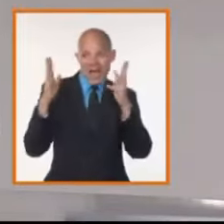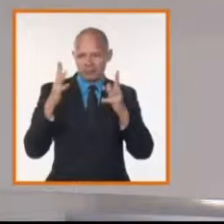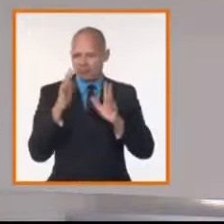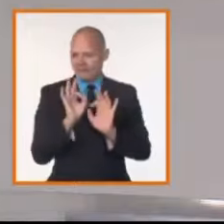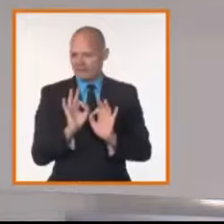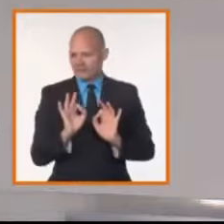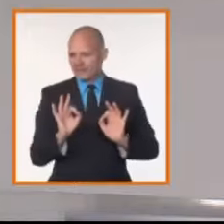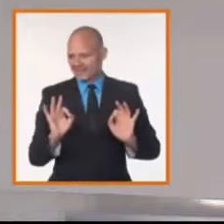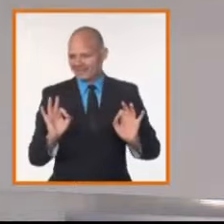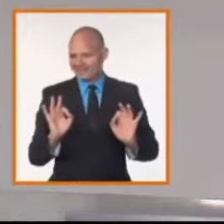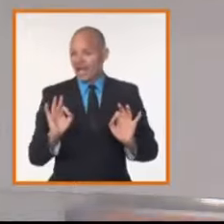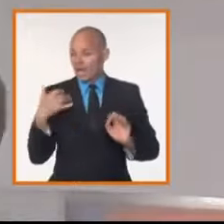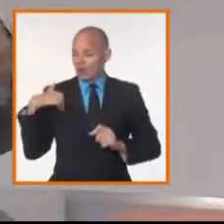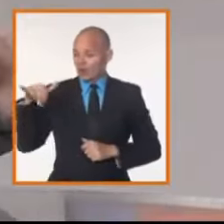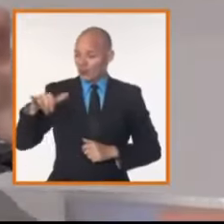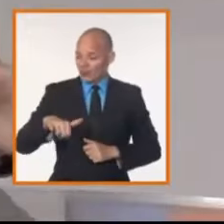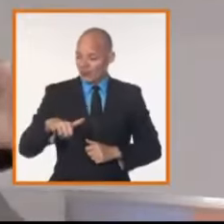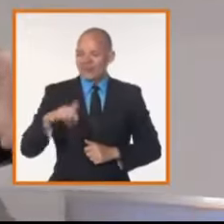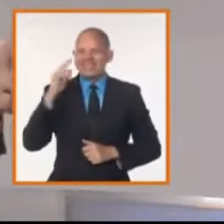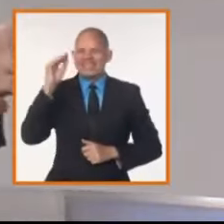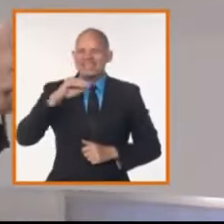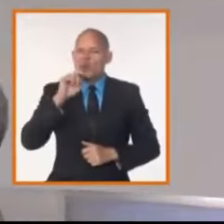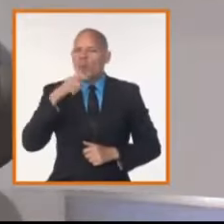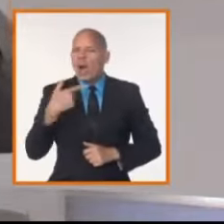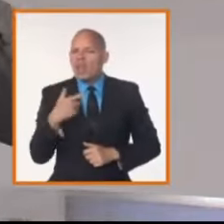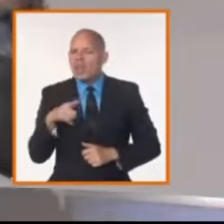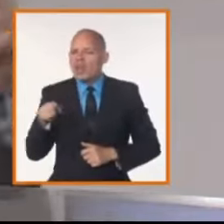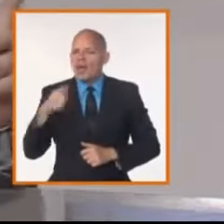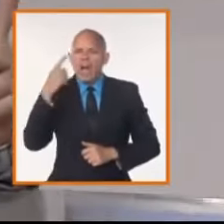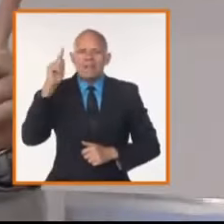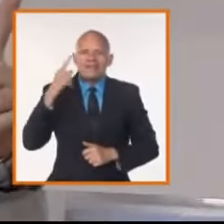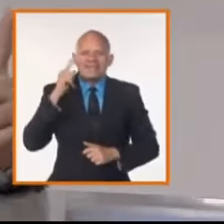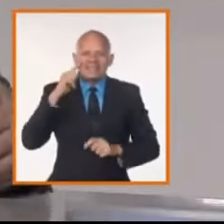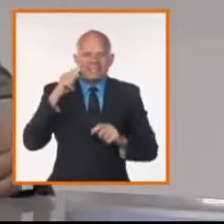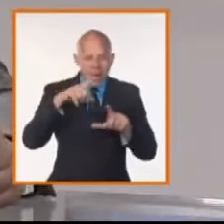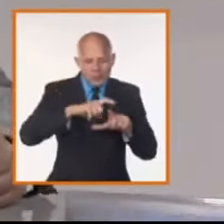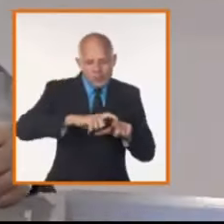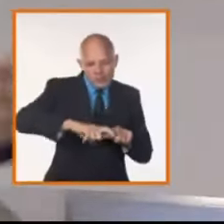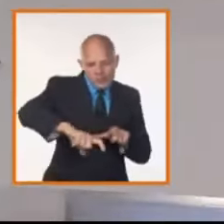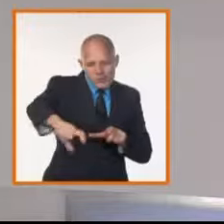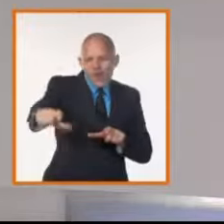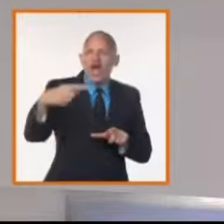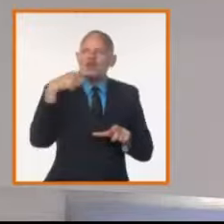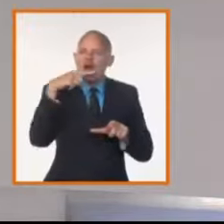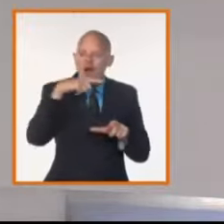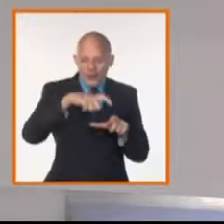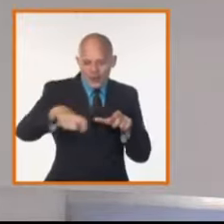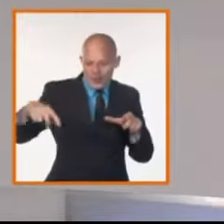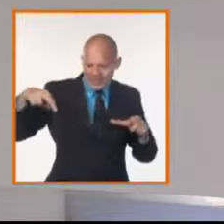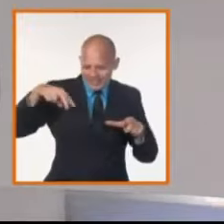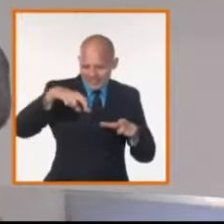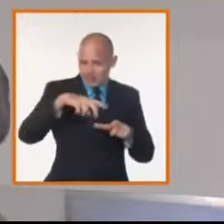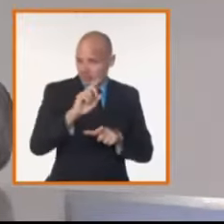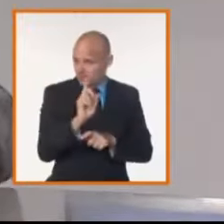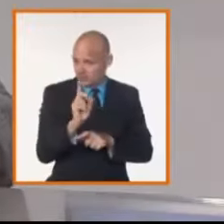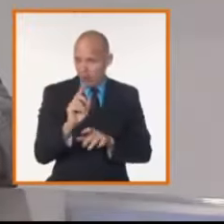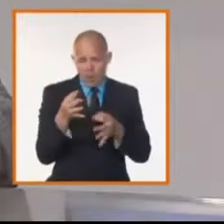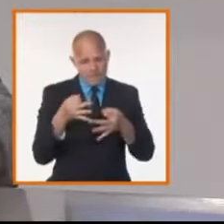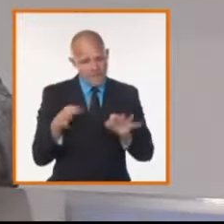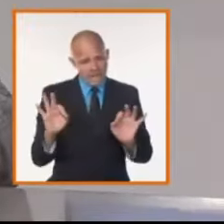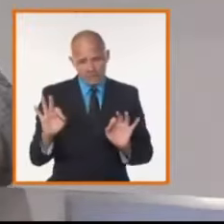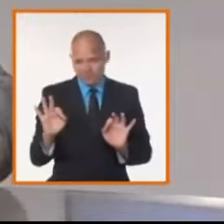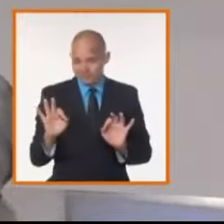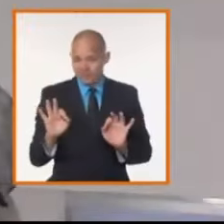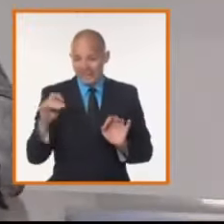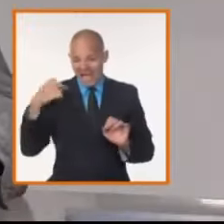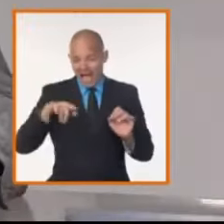O sea con qué discurso llegó blinken amenazante a un país que ya no se le puede amenazar Y cómo le respondió china Pero cómo ha sido Esta